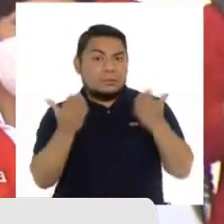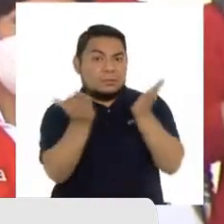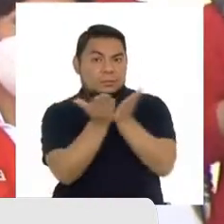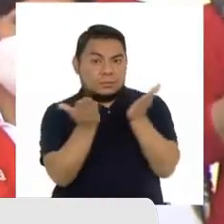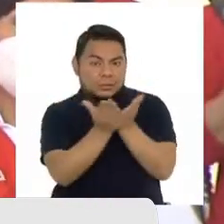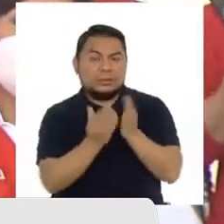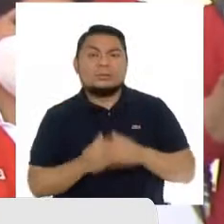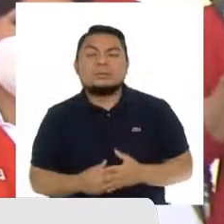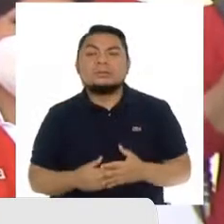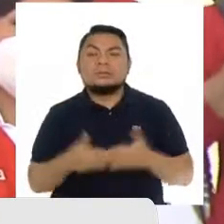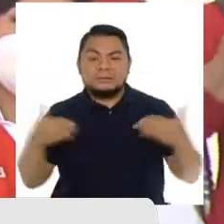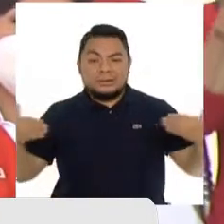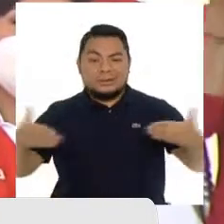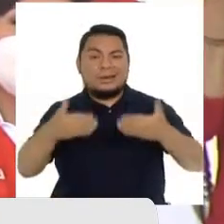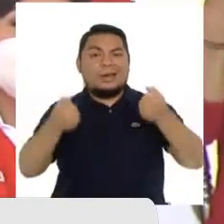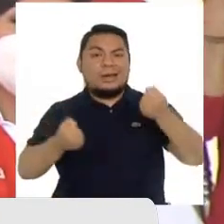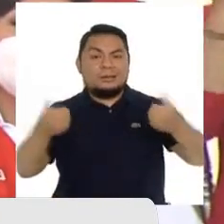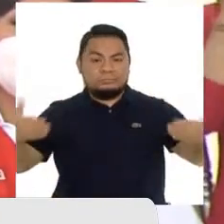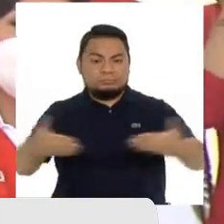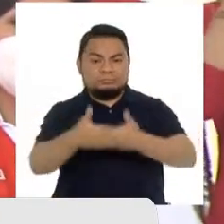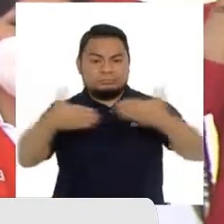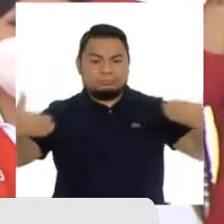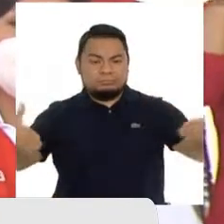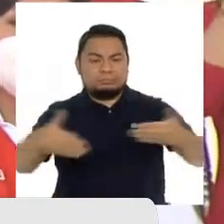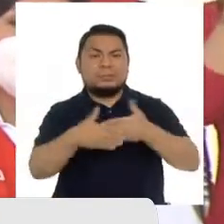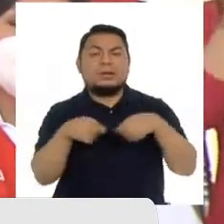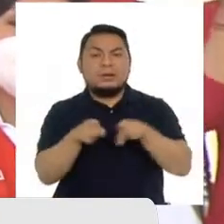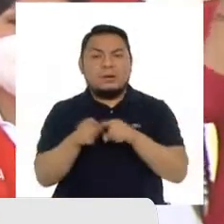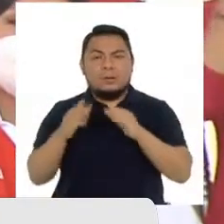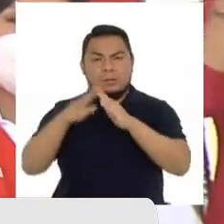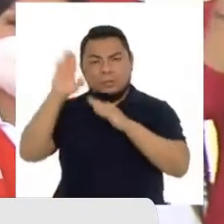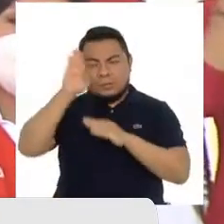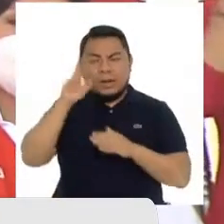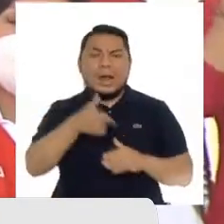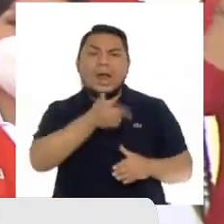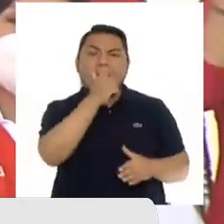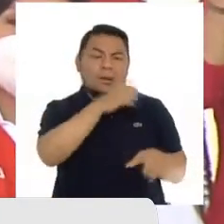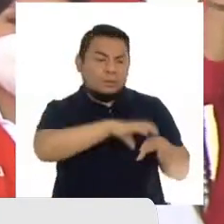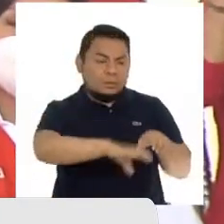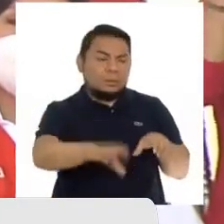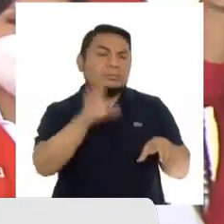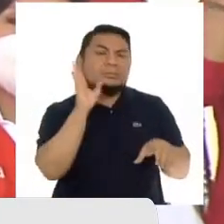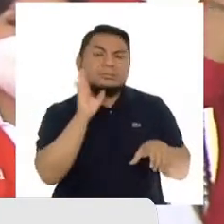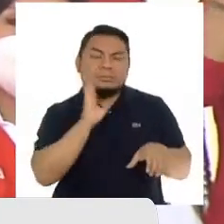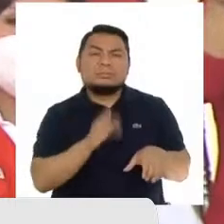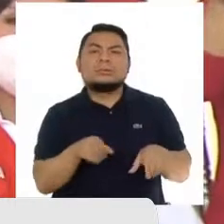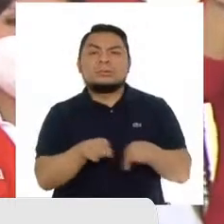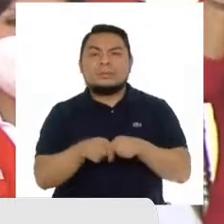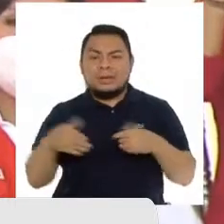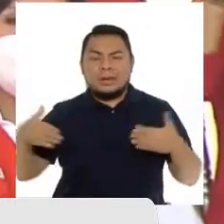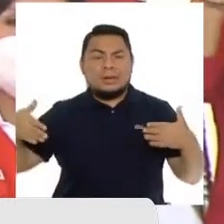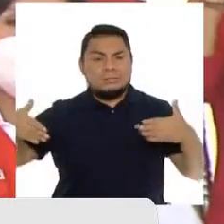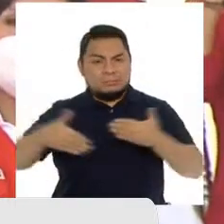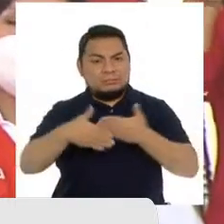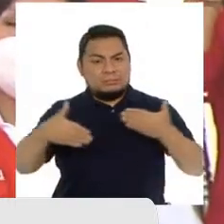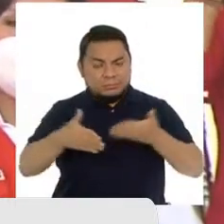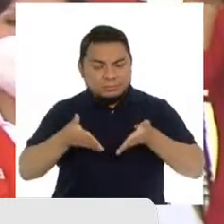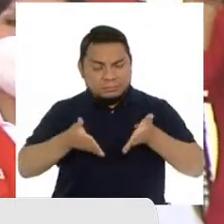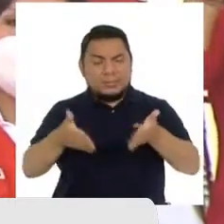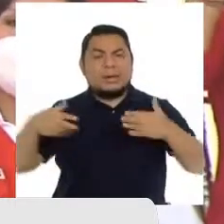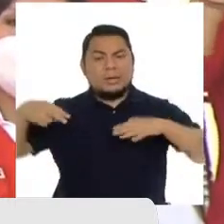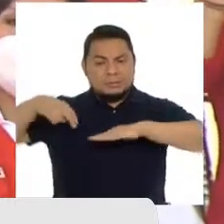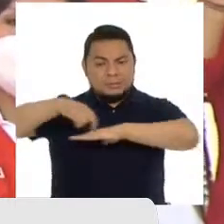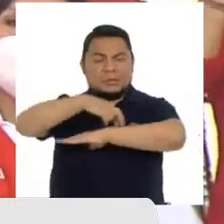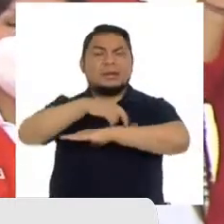carreteras comisarías agua y saneamiento pistas y veredas entre